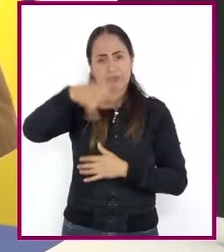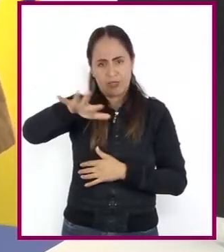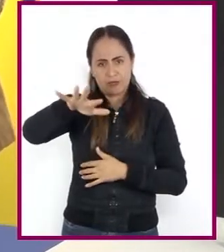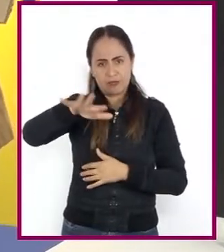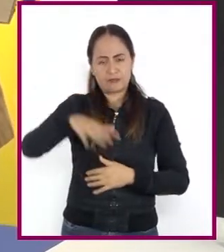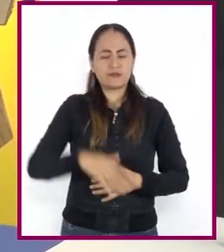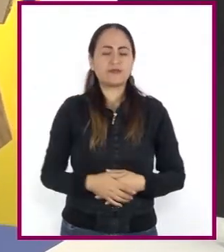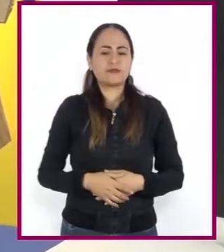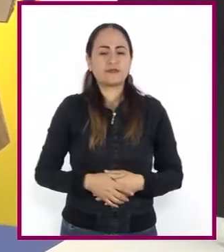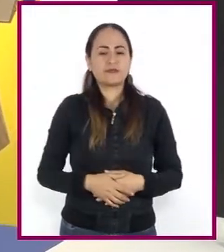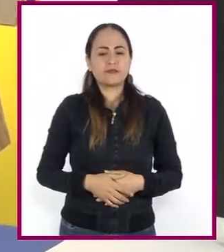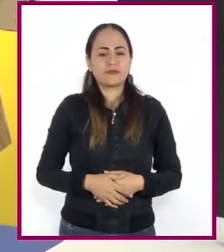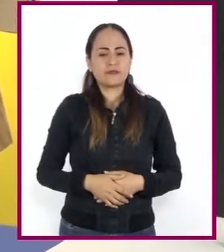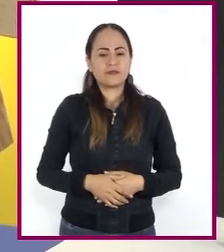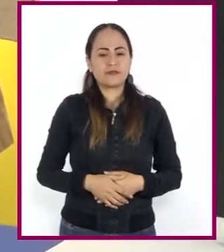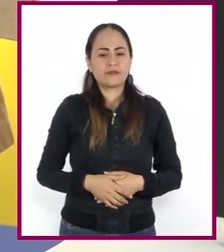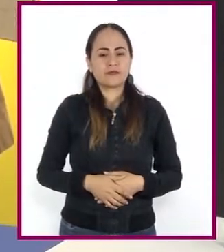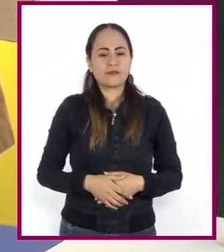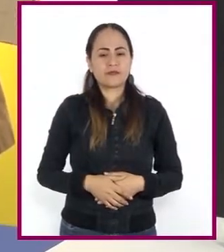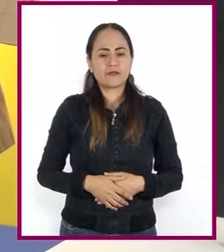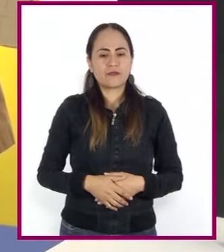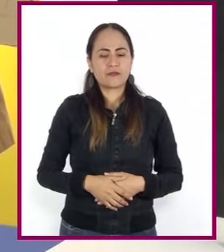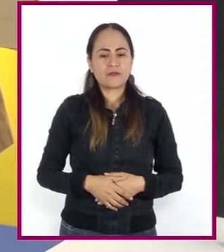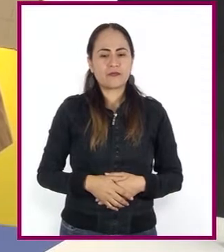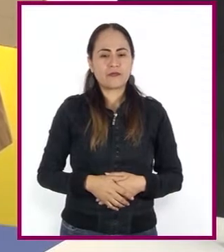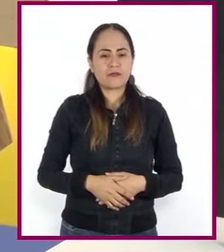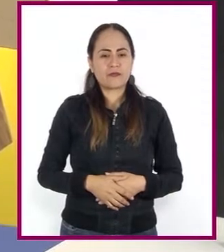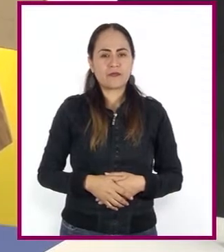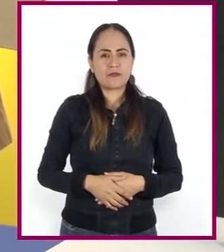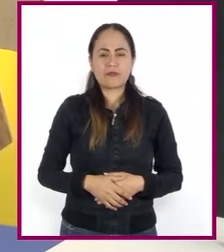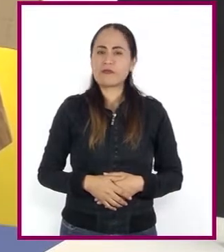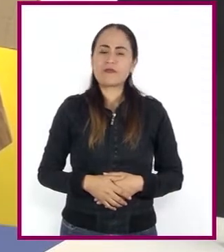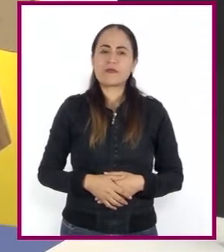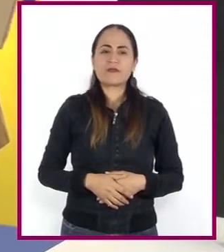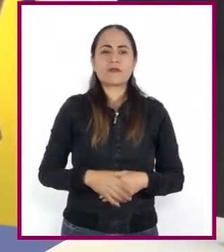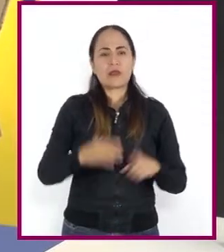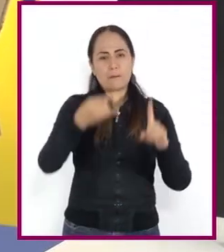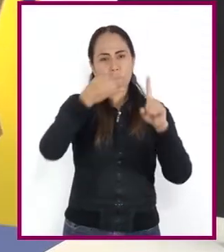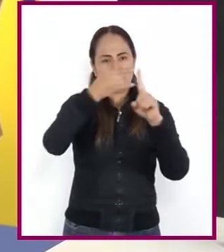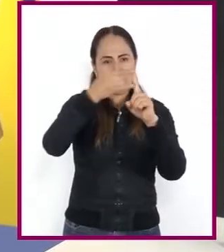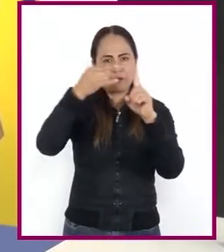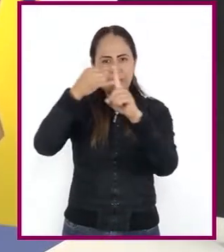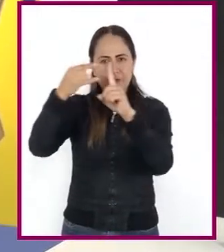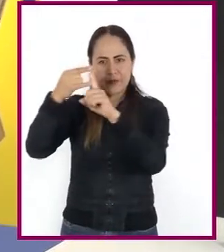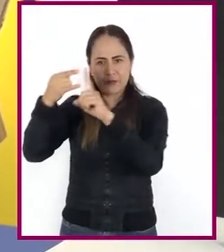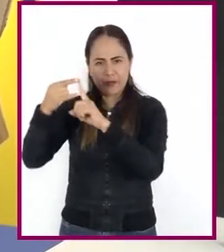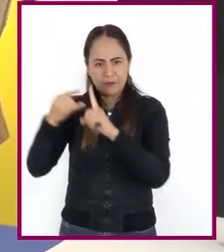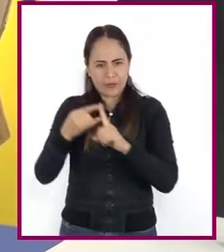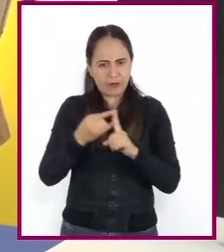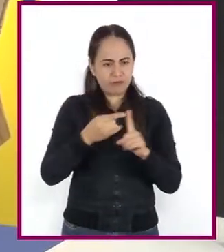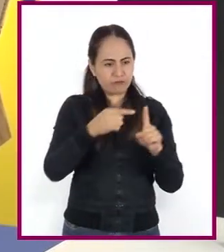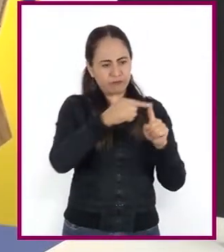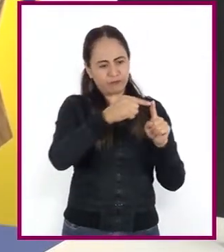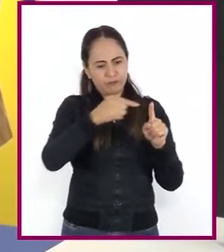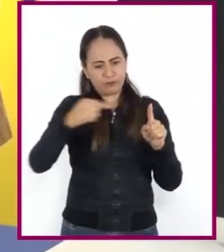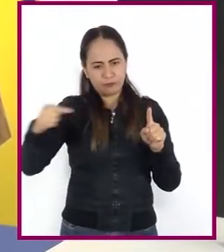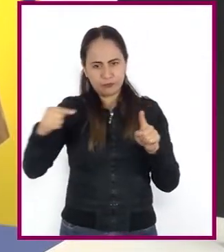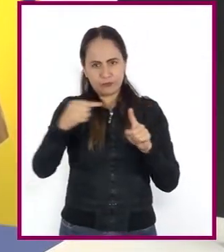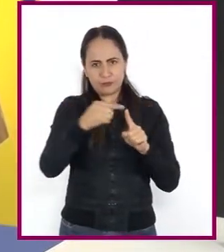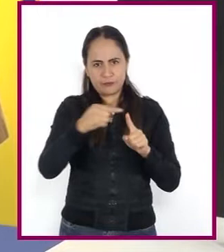Dibujen una marca y conecten cada marca con líneas rectas. Les